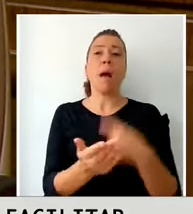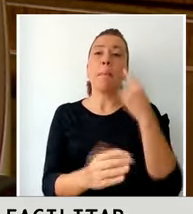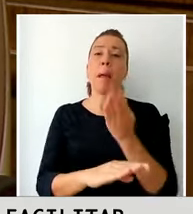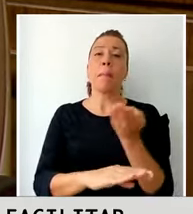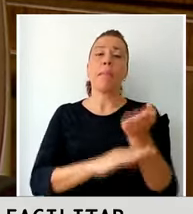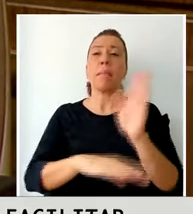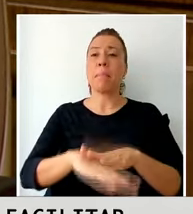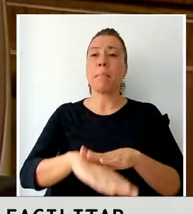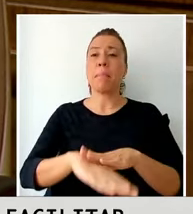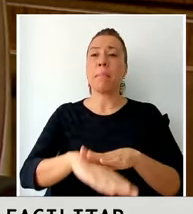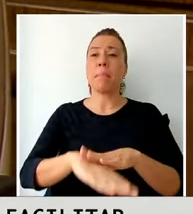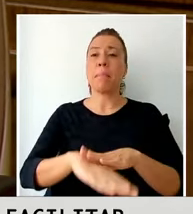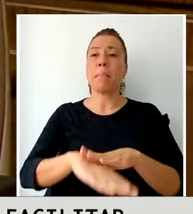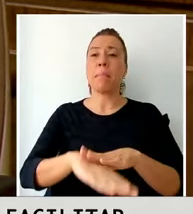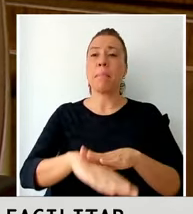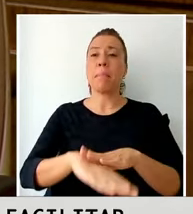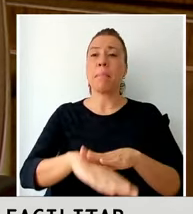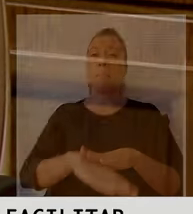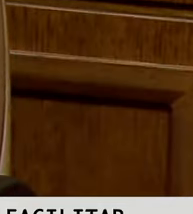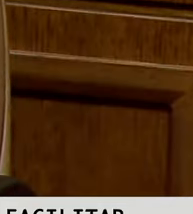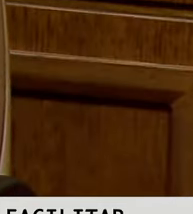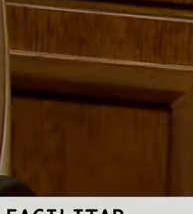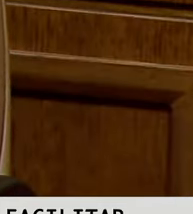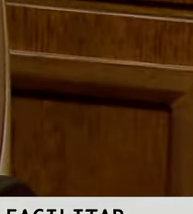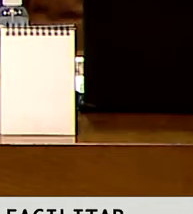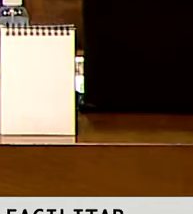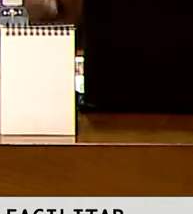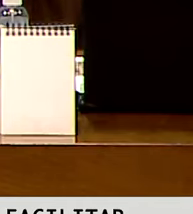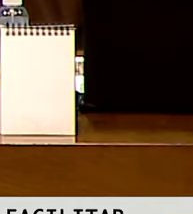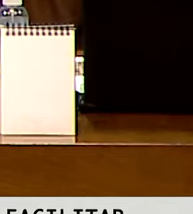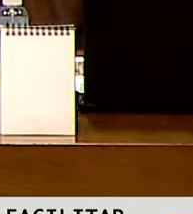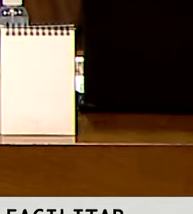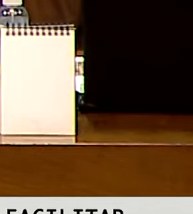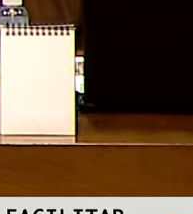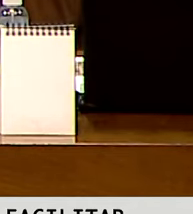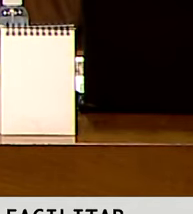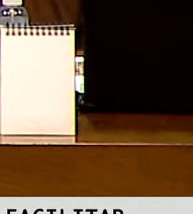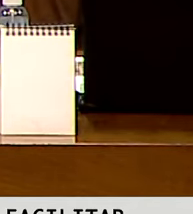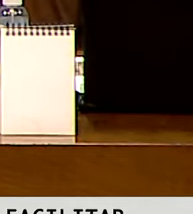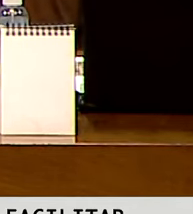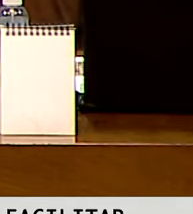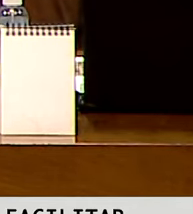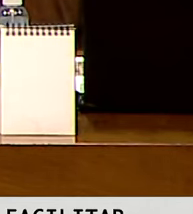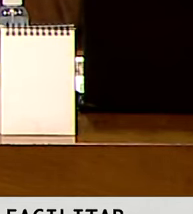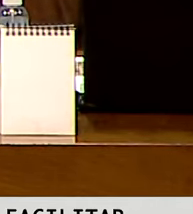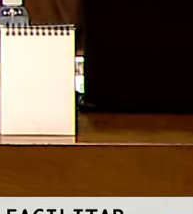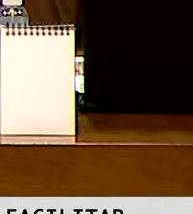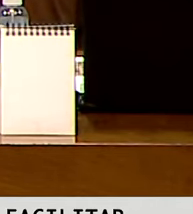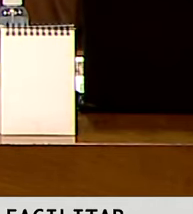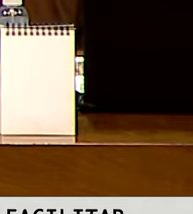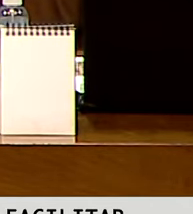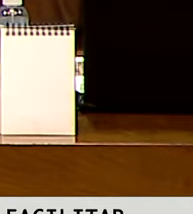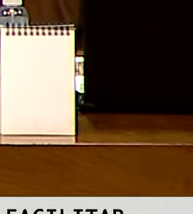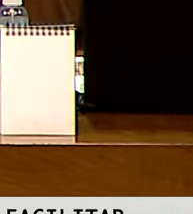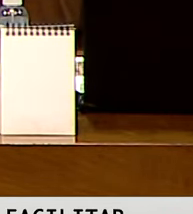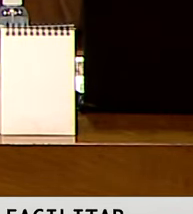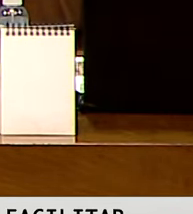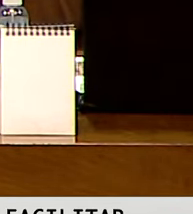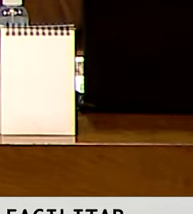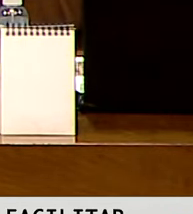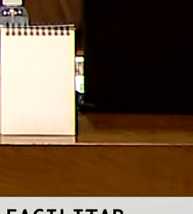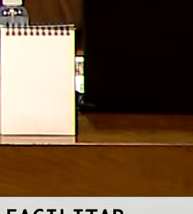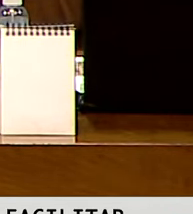saludo para ello y vive el deporte y vida Chile Muchas gracias diputado Tapia a continuación